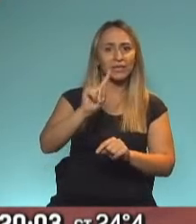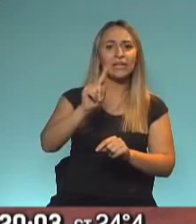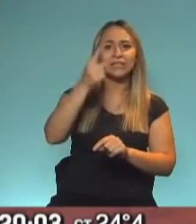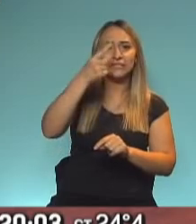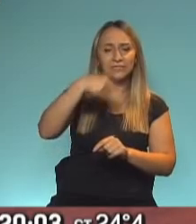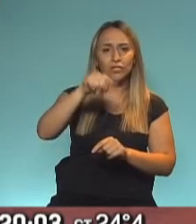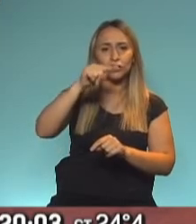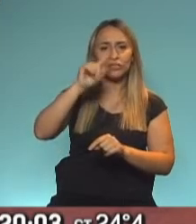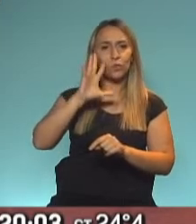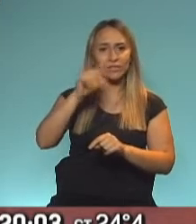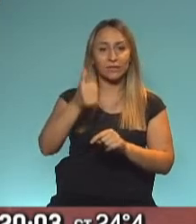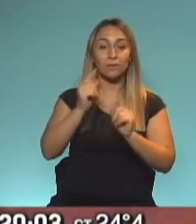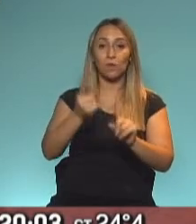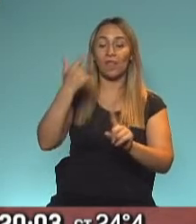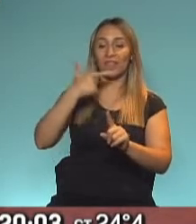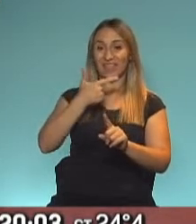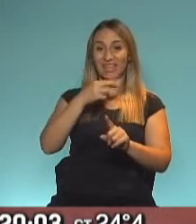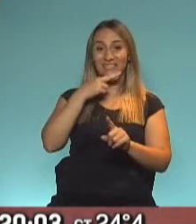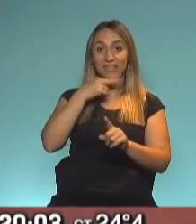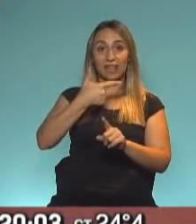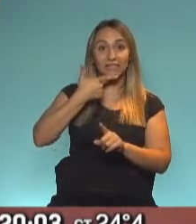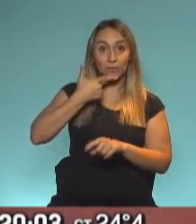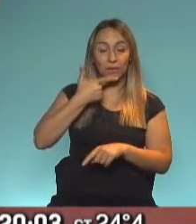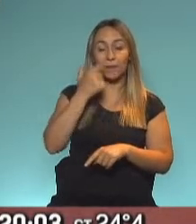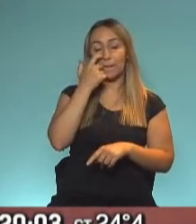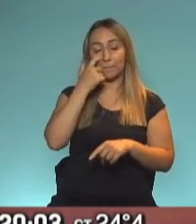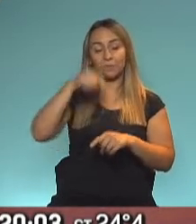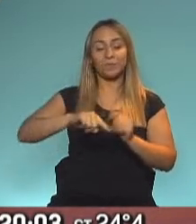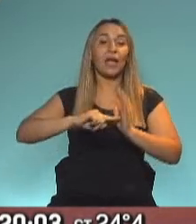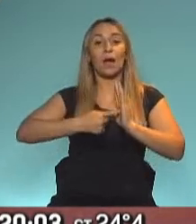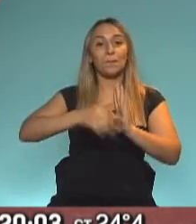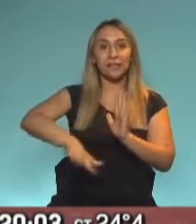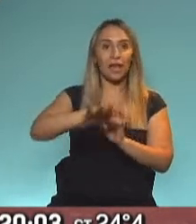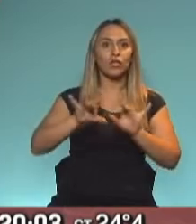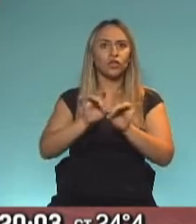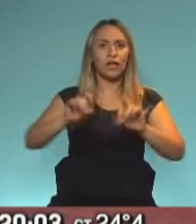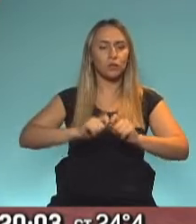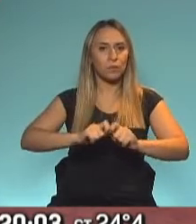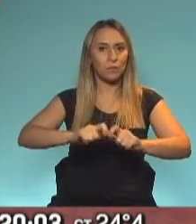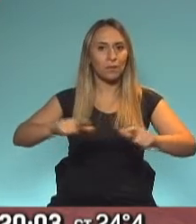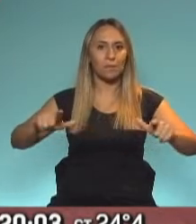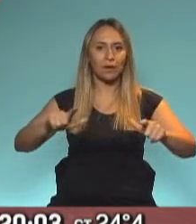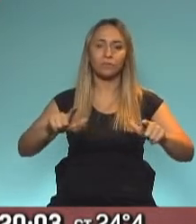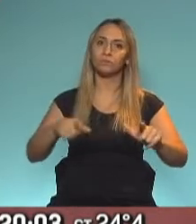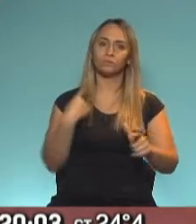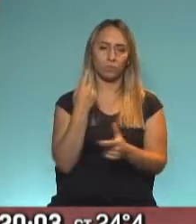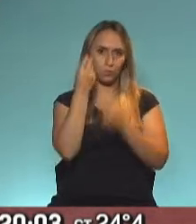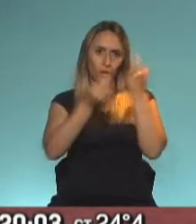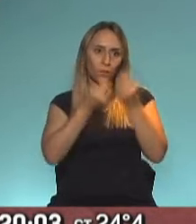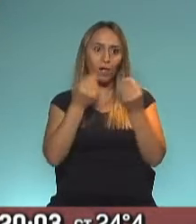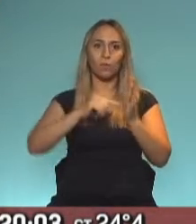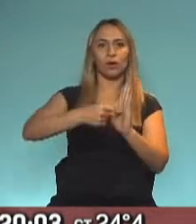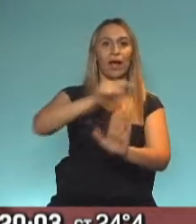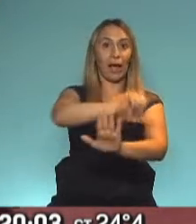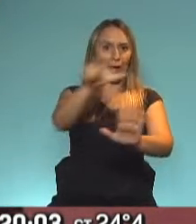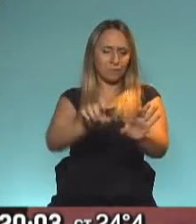ese 17 de septiembre. Hoy la ciudad de Buenos Aires sube en lo que es los números de contagios. Hay preocupación con respecto a lo que sucede en AMBA, ¿no? Con la